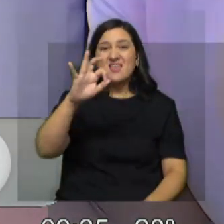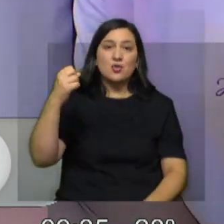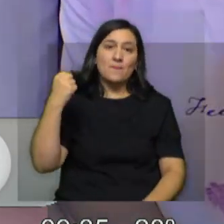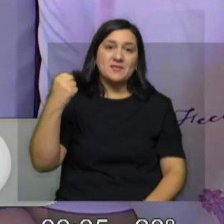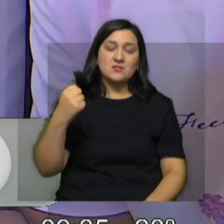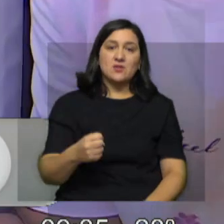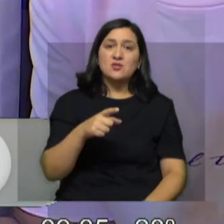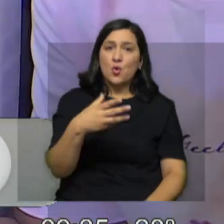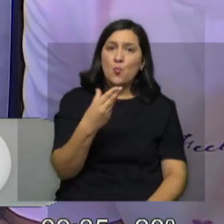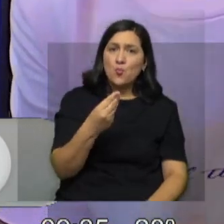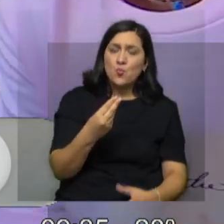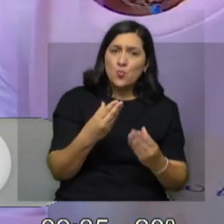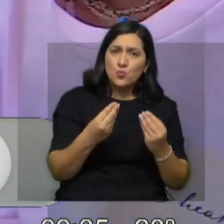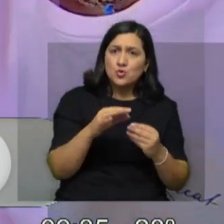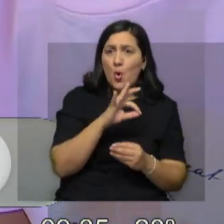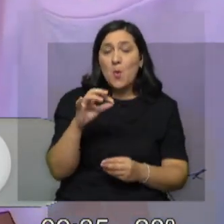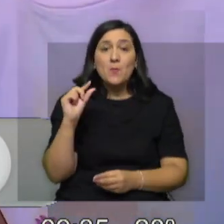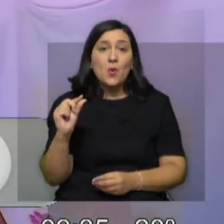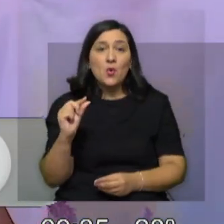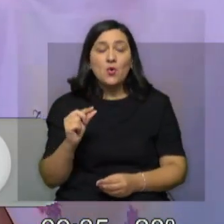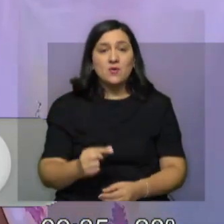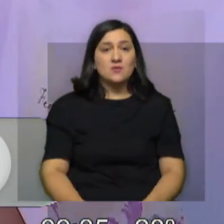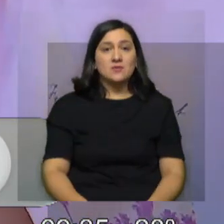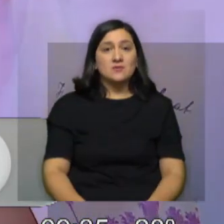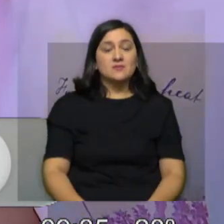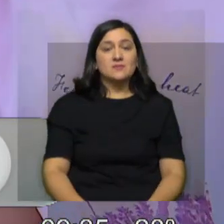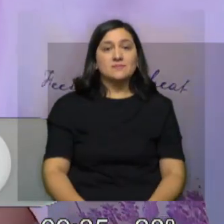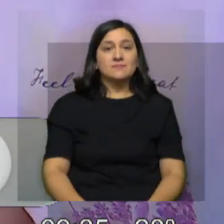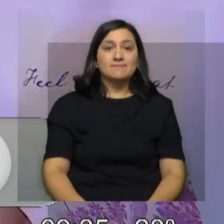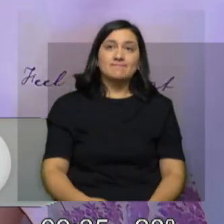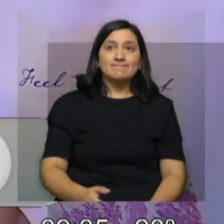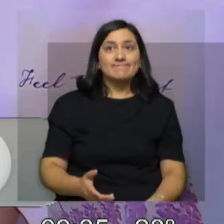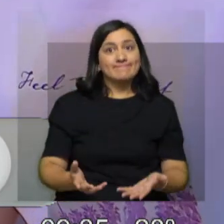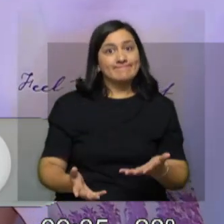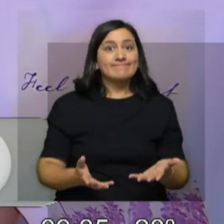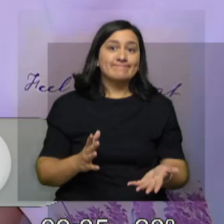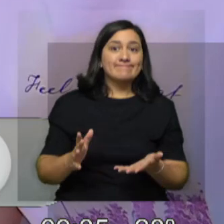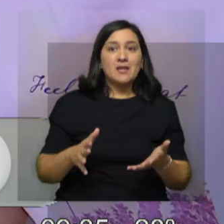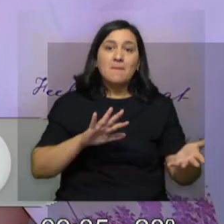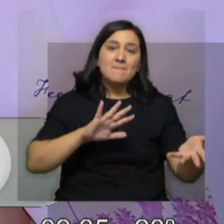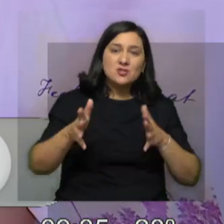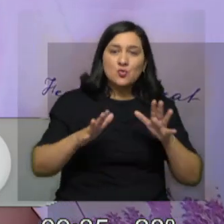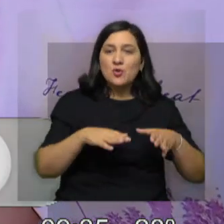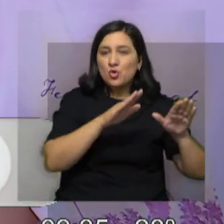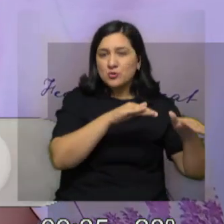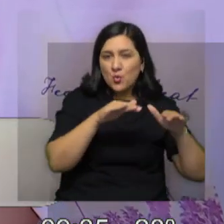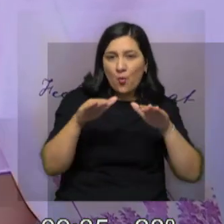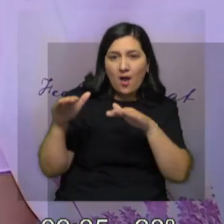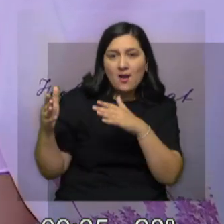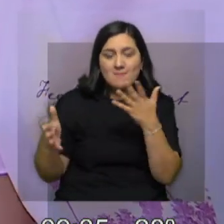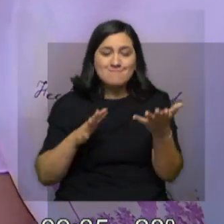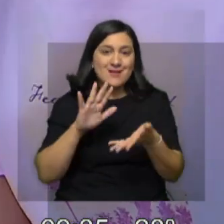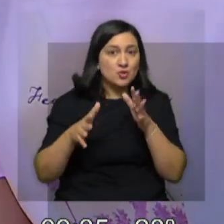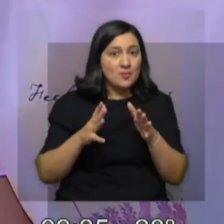19.500. ¿Y eso es mucho o poco? ¿Qué referencia tenemos los precios? ¿Es mucho o poco de 19.500? Y es lo que anda, ¿viste? Más o menos, ahí